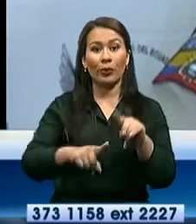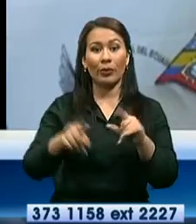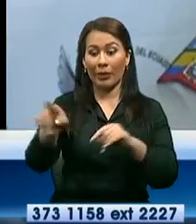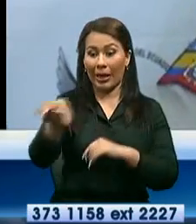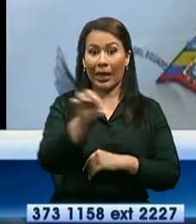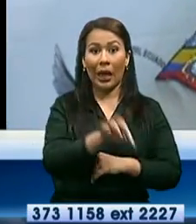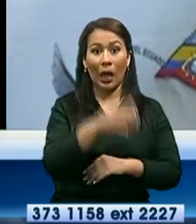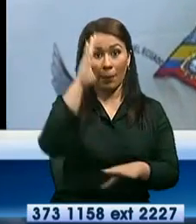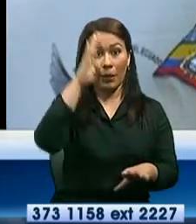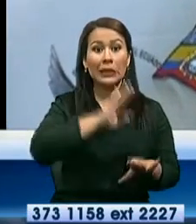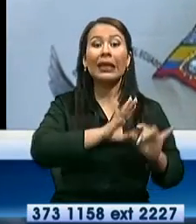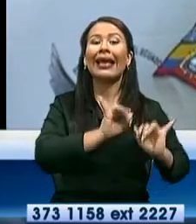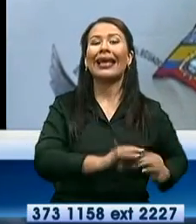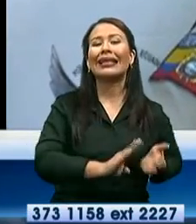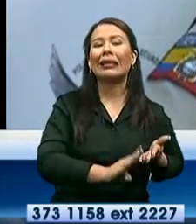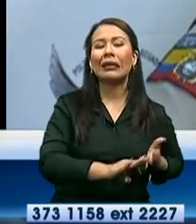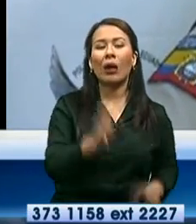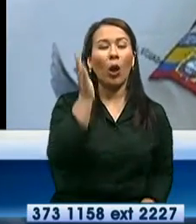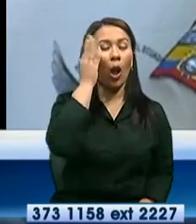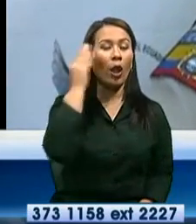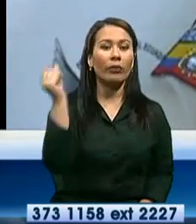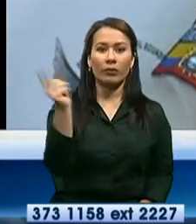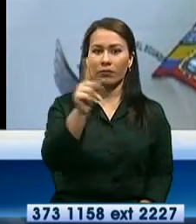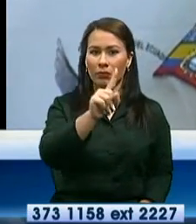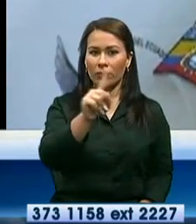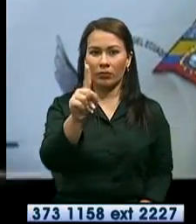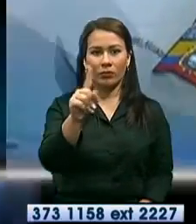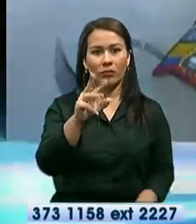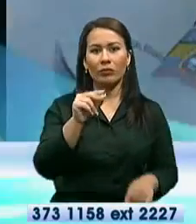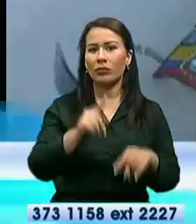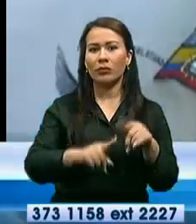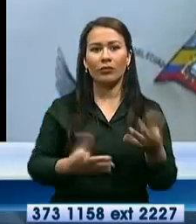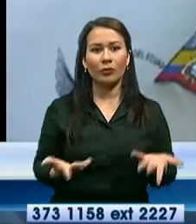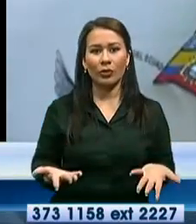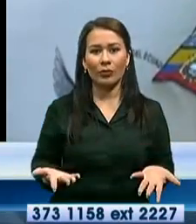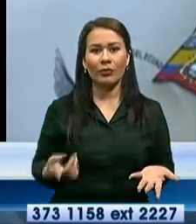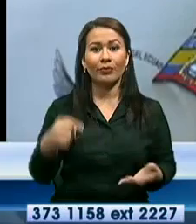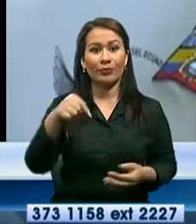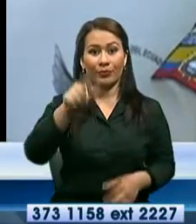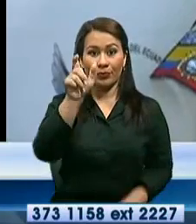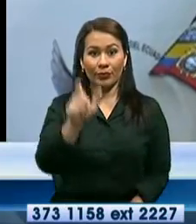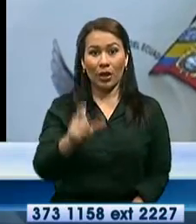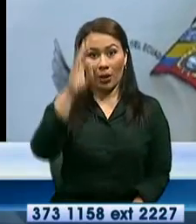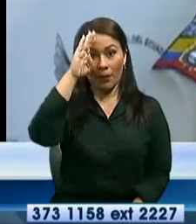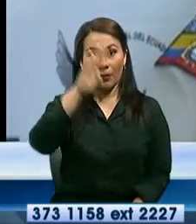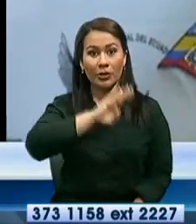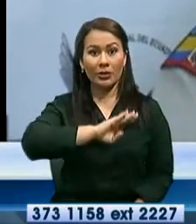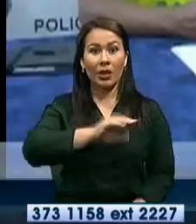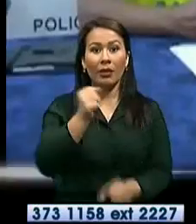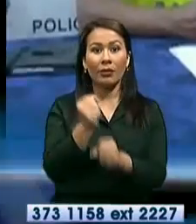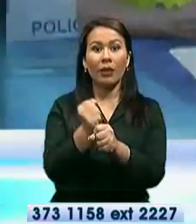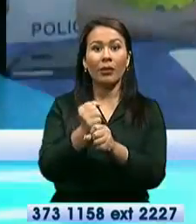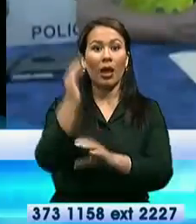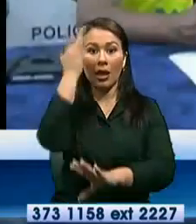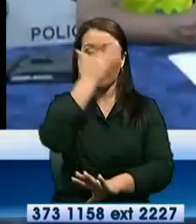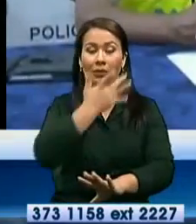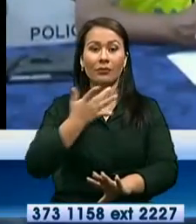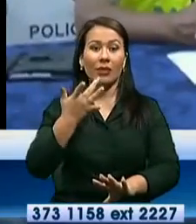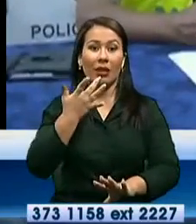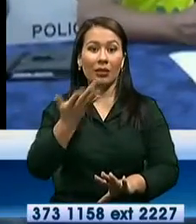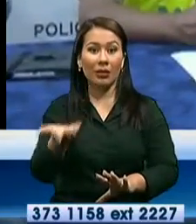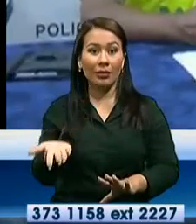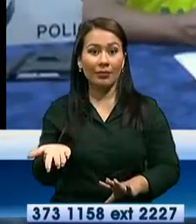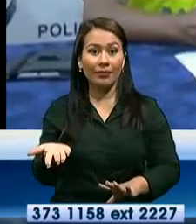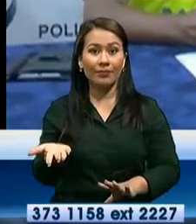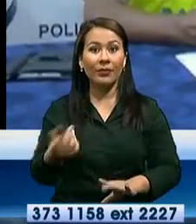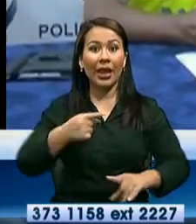tema. Se trata de un cabo de mina que trabajaba en Esmeraldas. Según el jefe